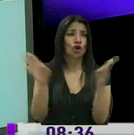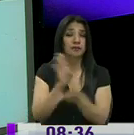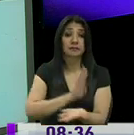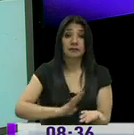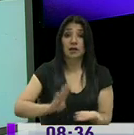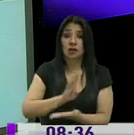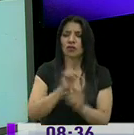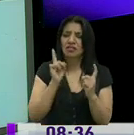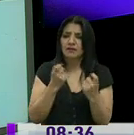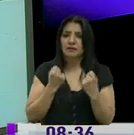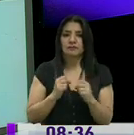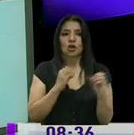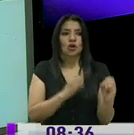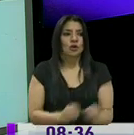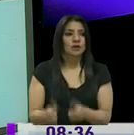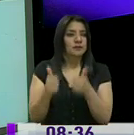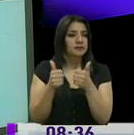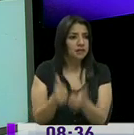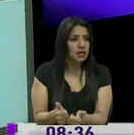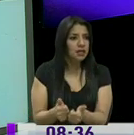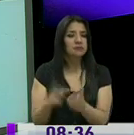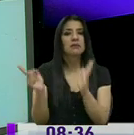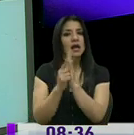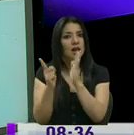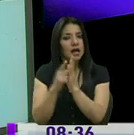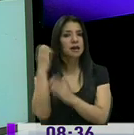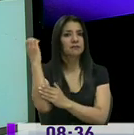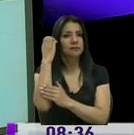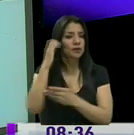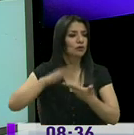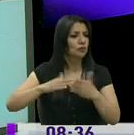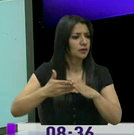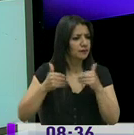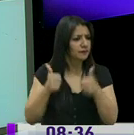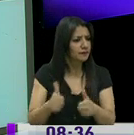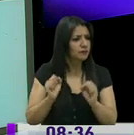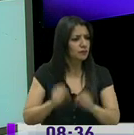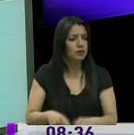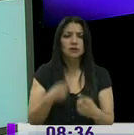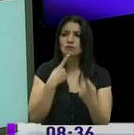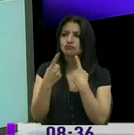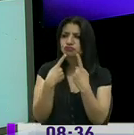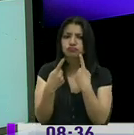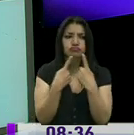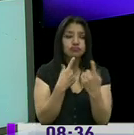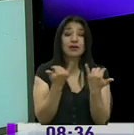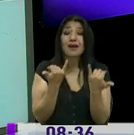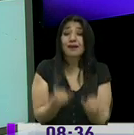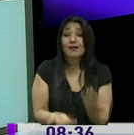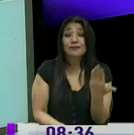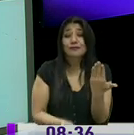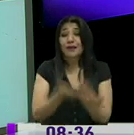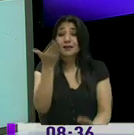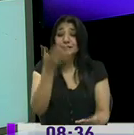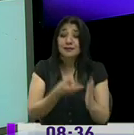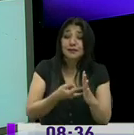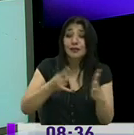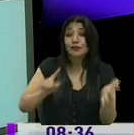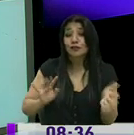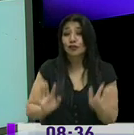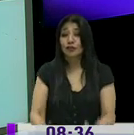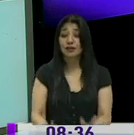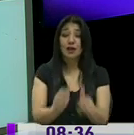tratar de organizarnos de tener estas alarmas comunitarias de tener comunicación ahora que la tecnología nos permite